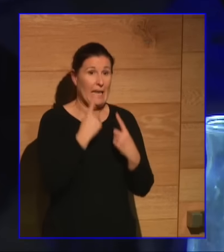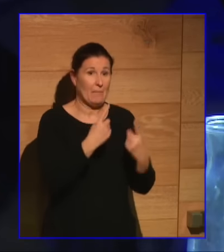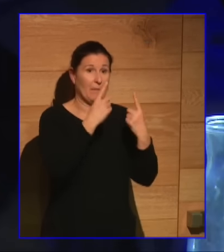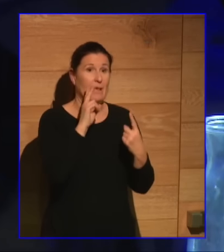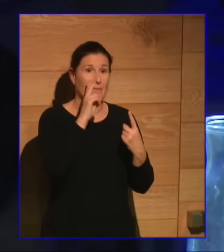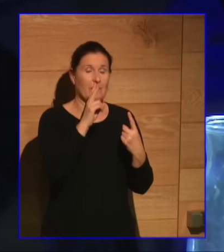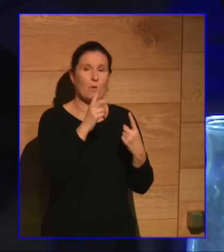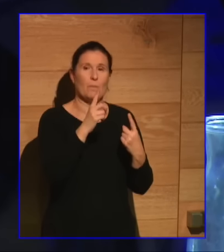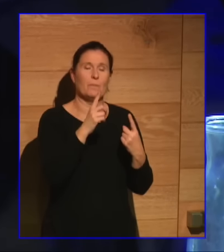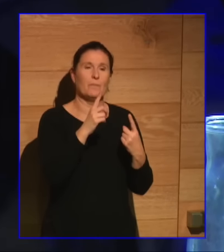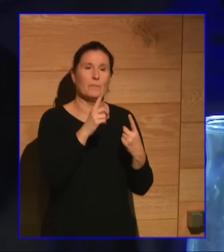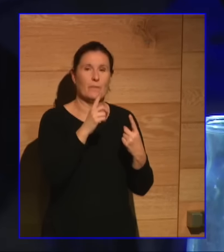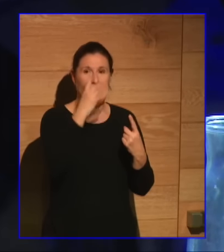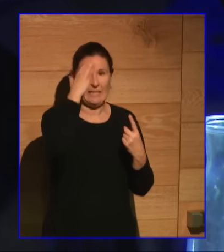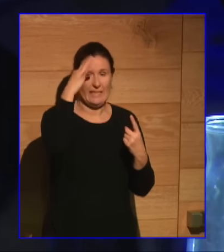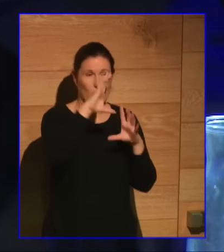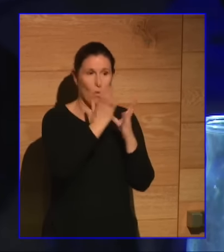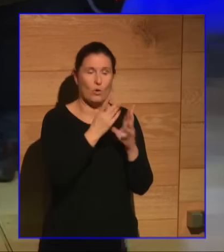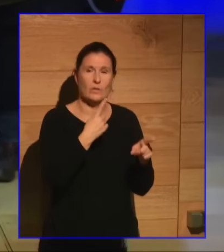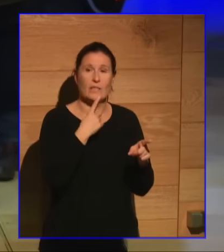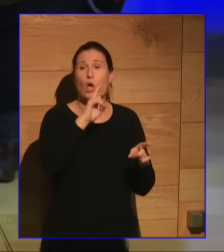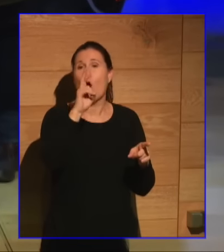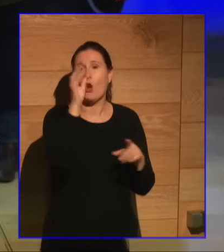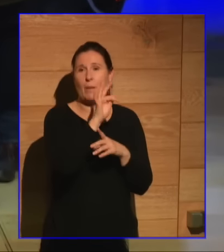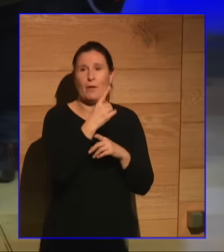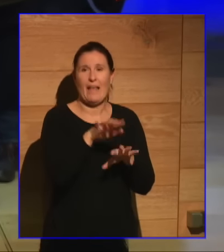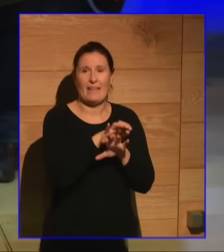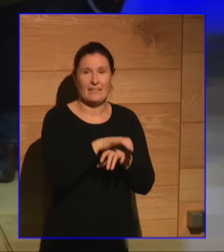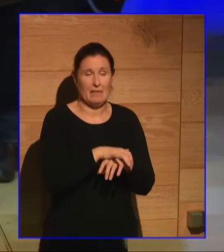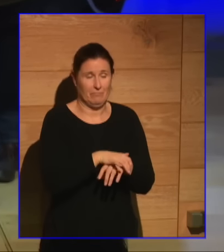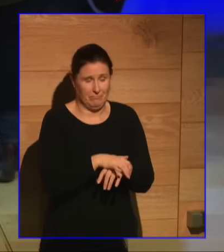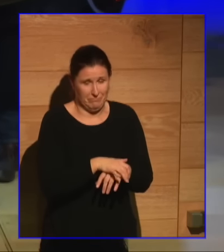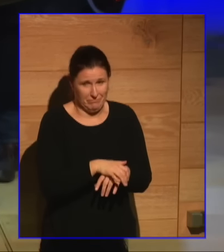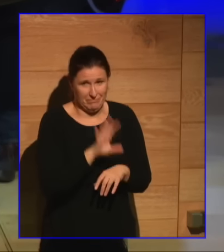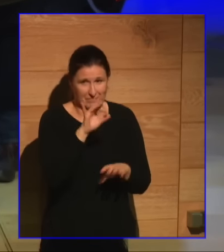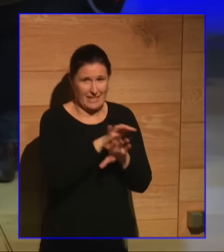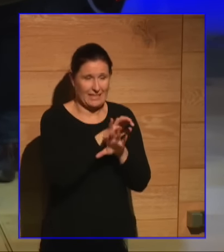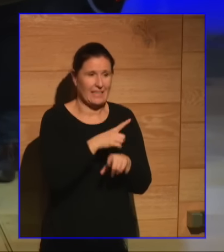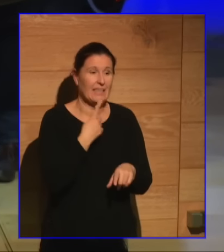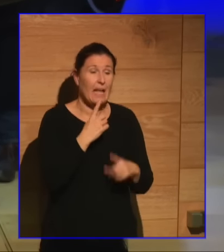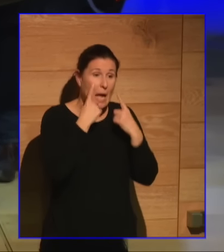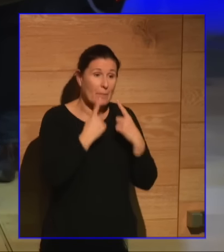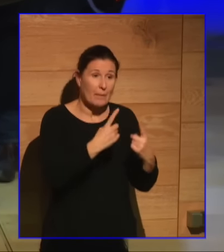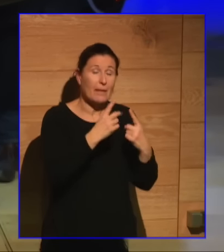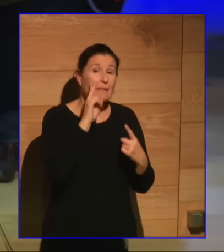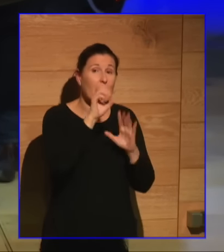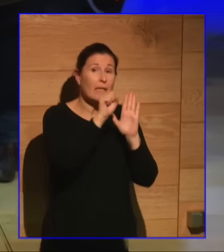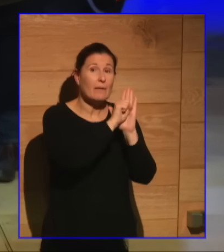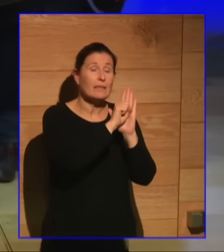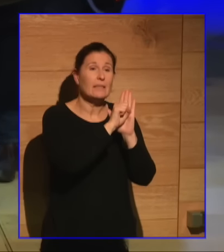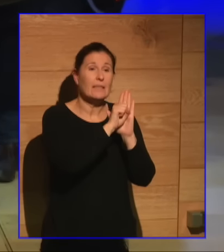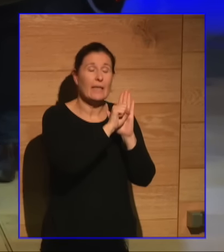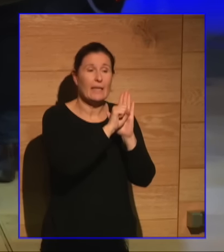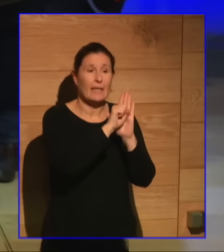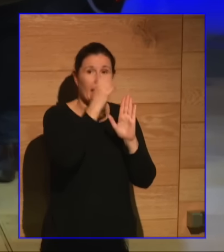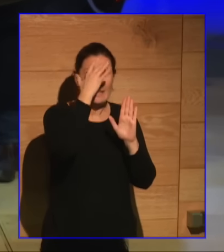de DreamWorks. Otra de risa es esta. Esta también es de risa, sí. Sí. La primera vez que vemos el logo de DreamWorks, porque